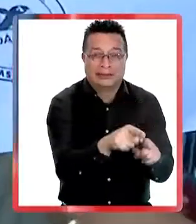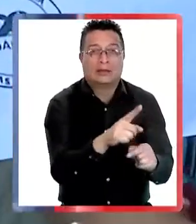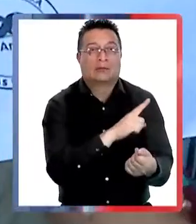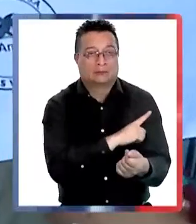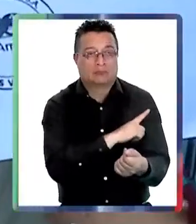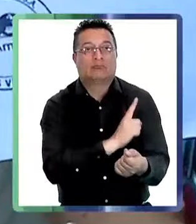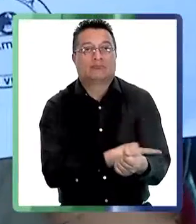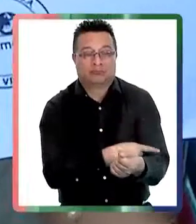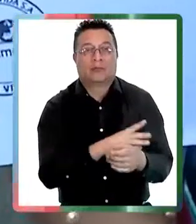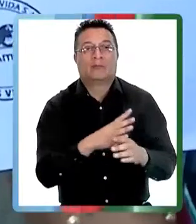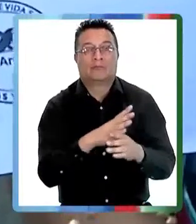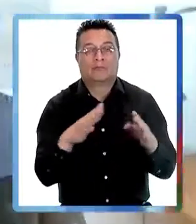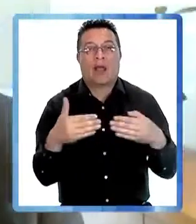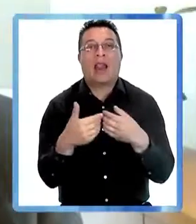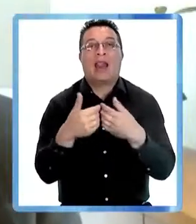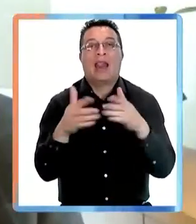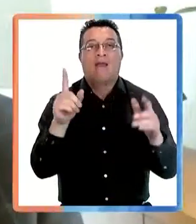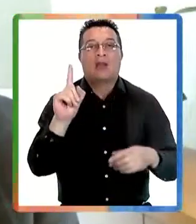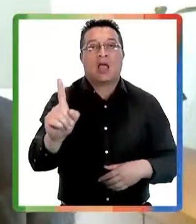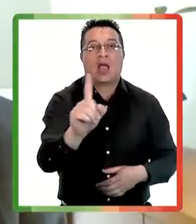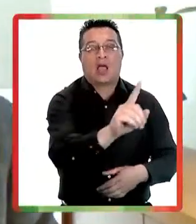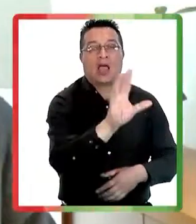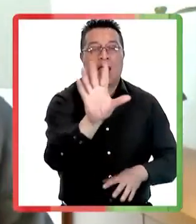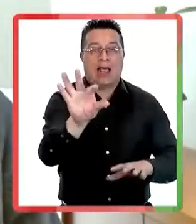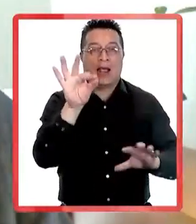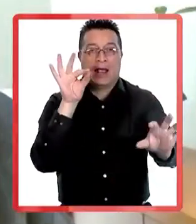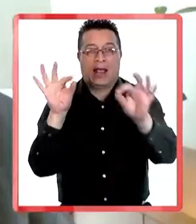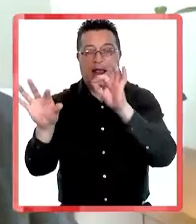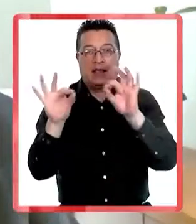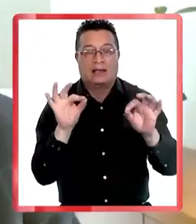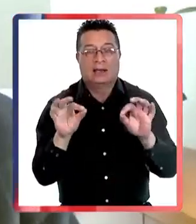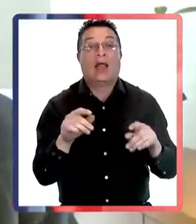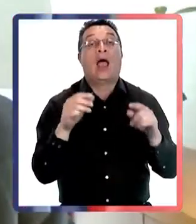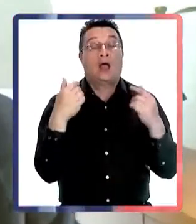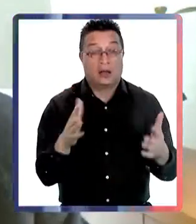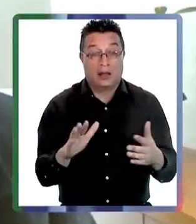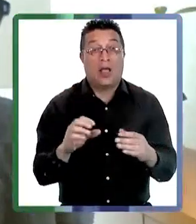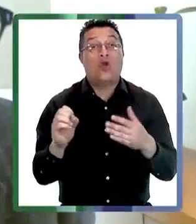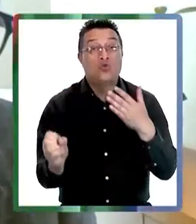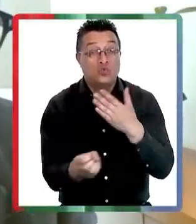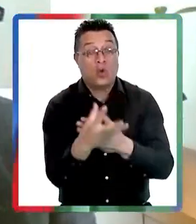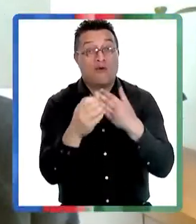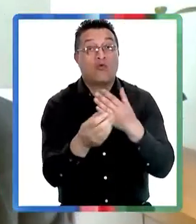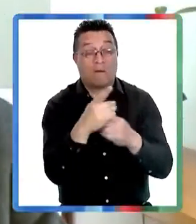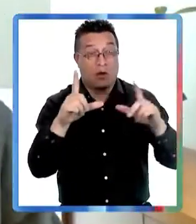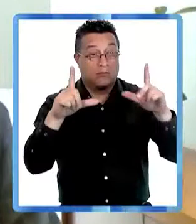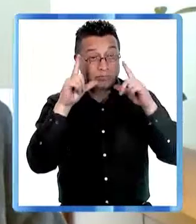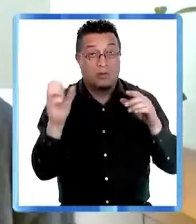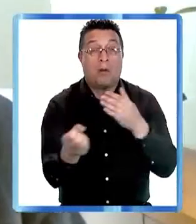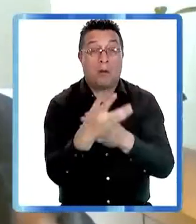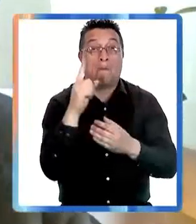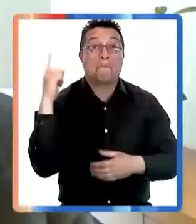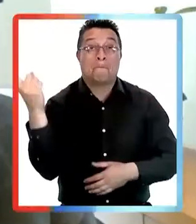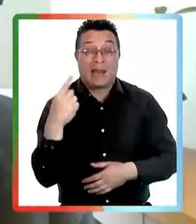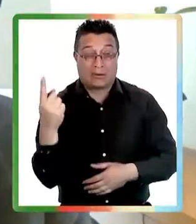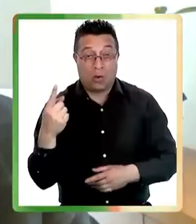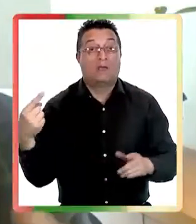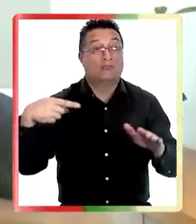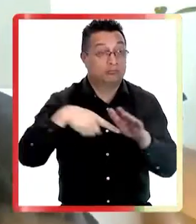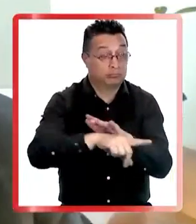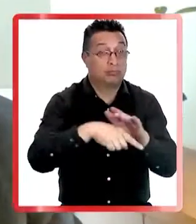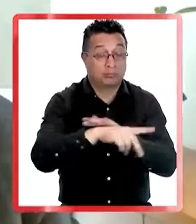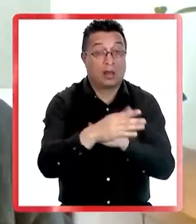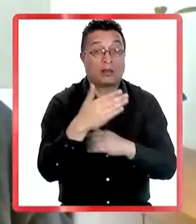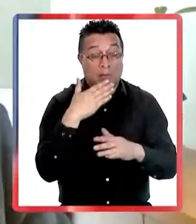vista fortalecemos la libertad de elección. Y además es muy probable que entren nuevos agentes privados a